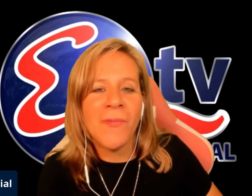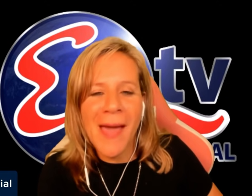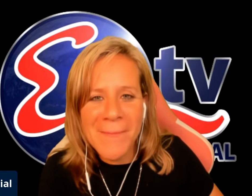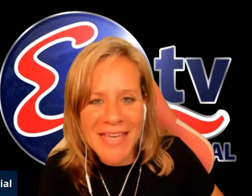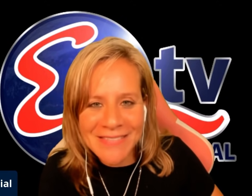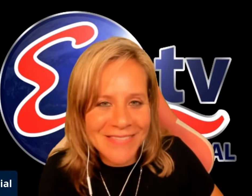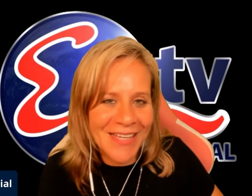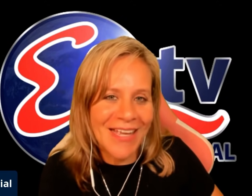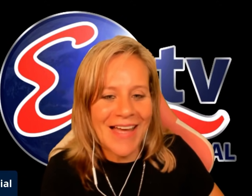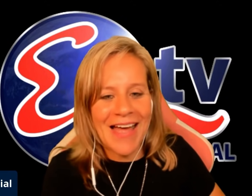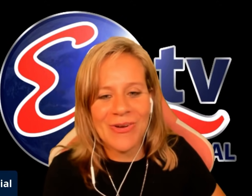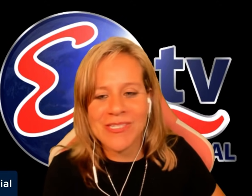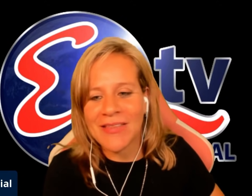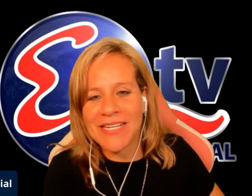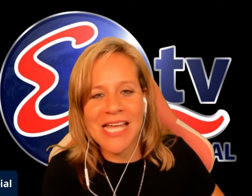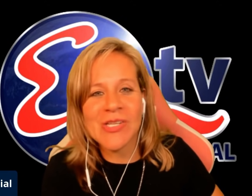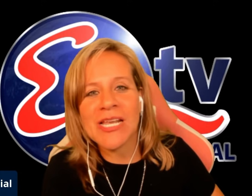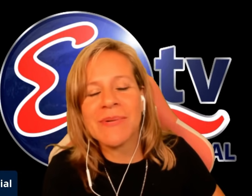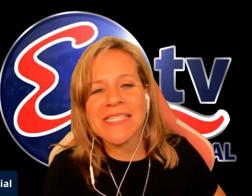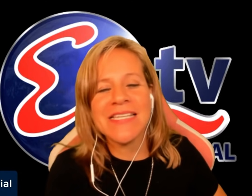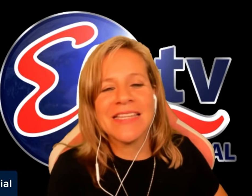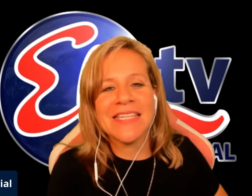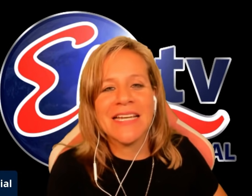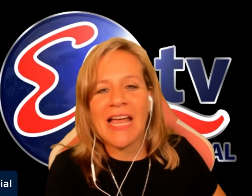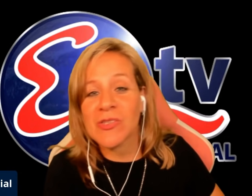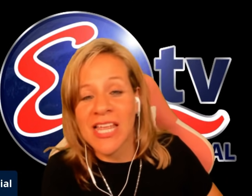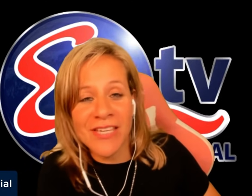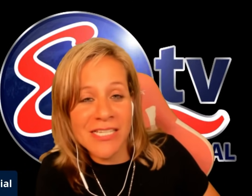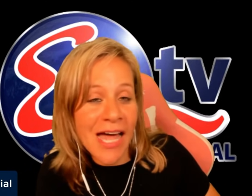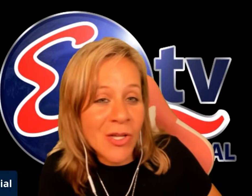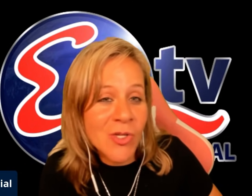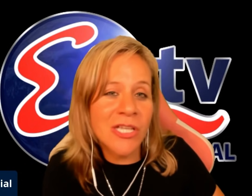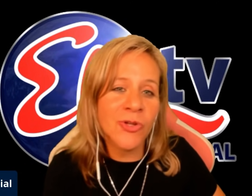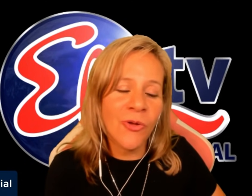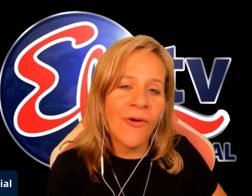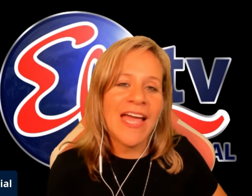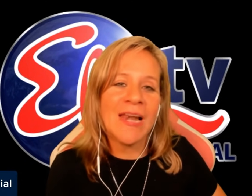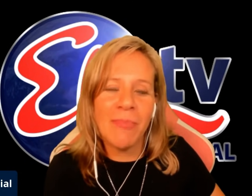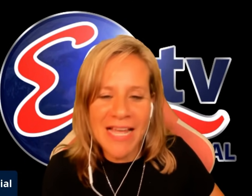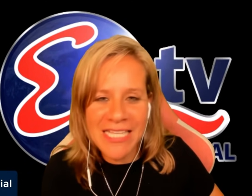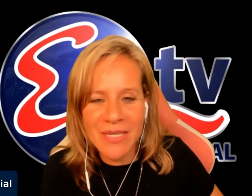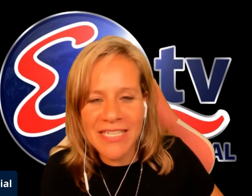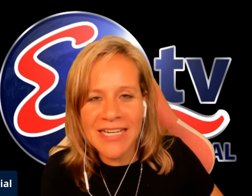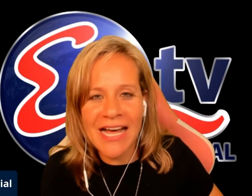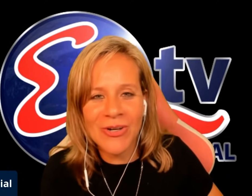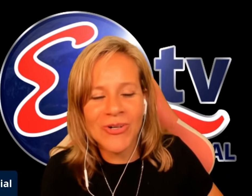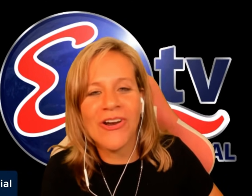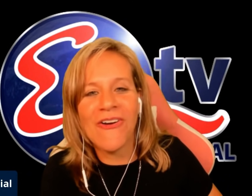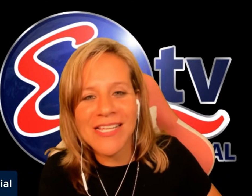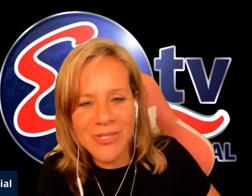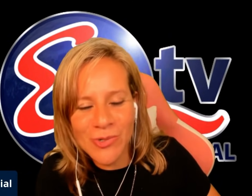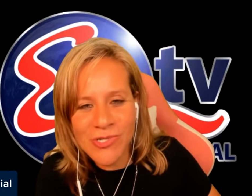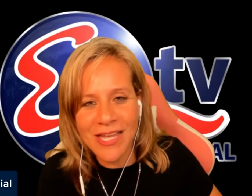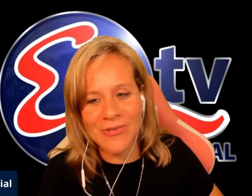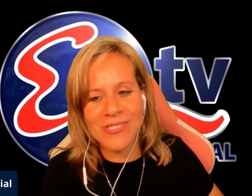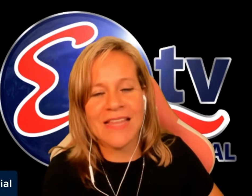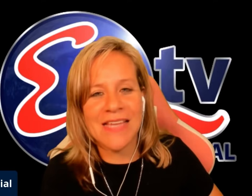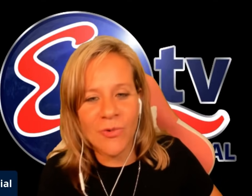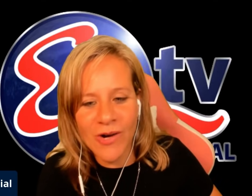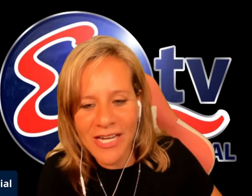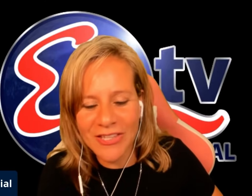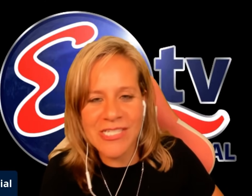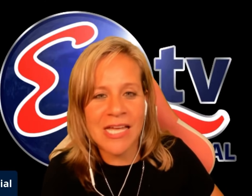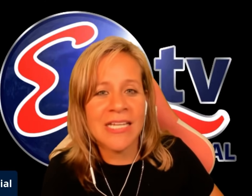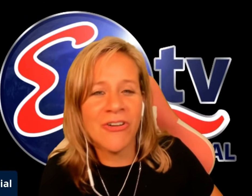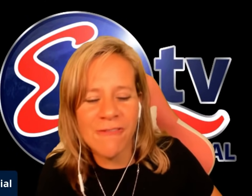que obviamente a los adversarios del presidente, a los adversarios de todo el país mexicano, no les gusta, no están